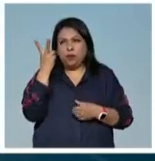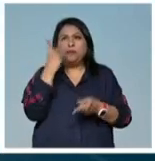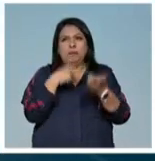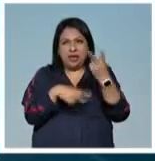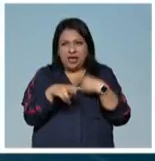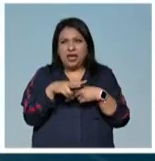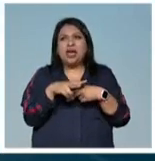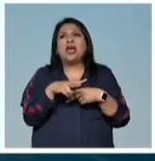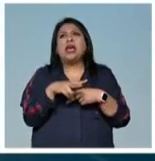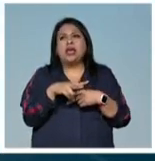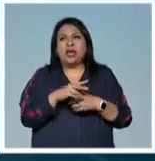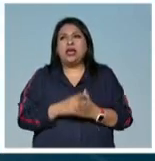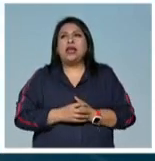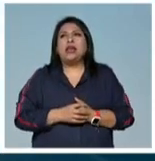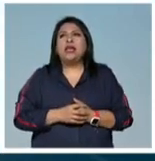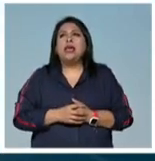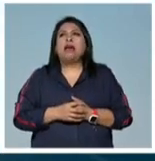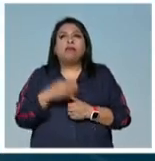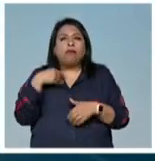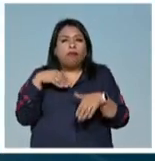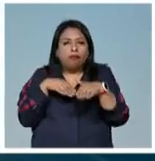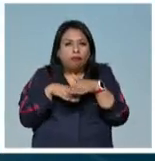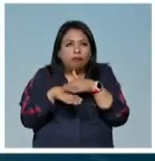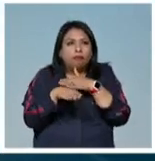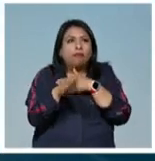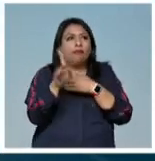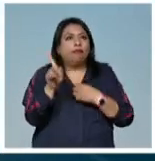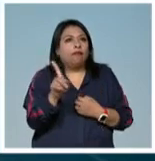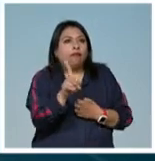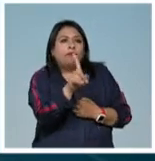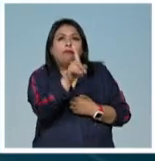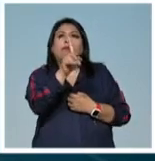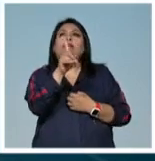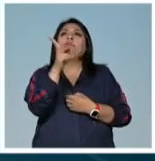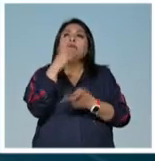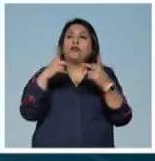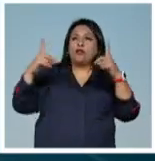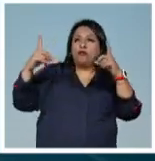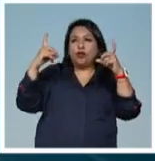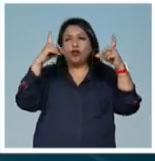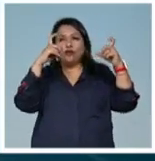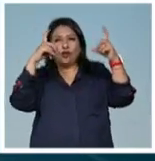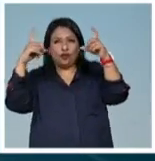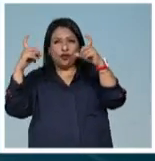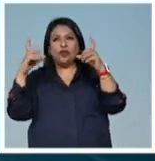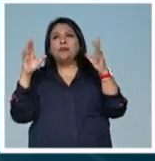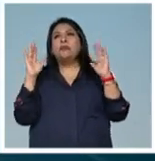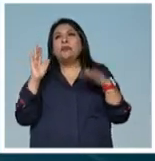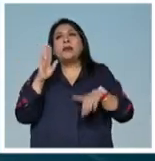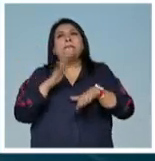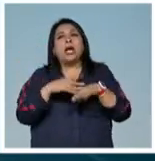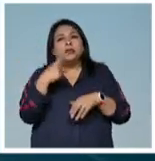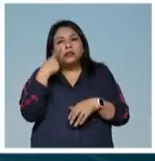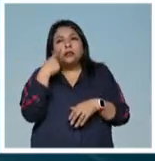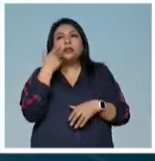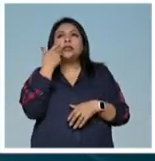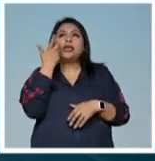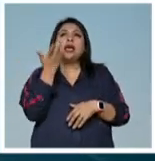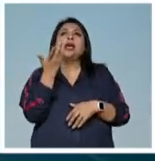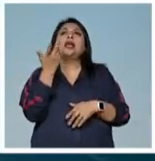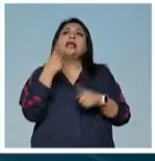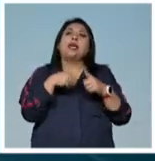y, o sea, te metes al mural y formas parte de él. Vienen, se toman fotos. La más cotizada obviamente está